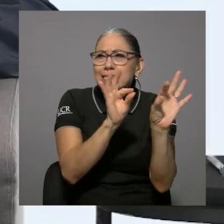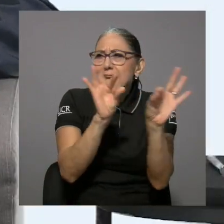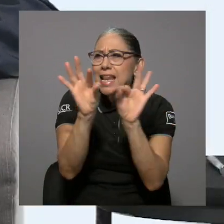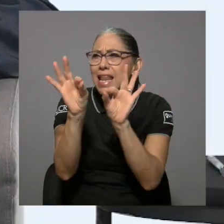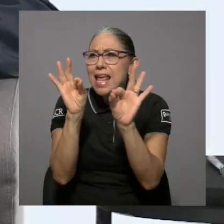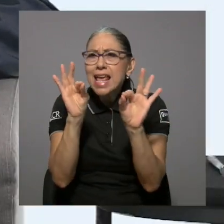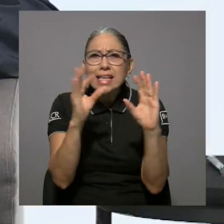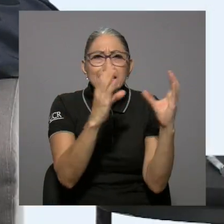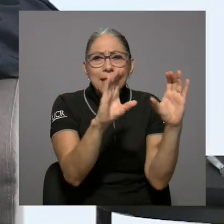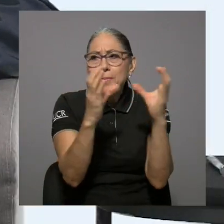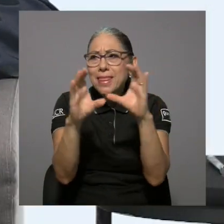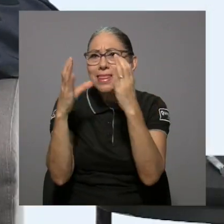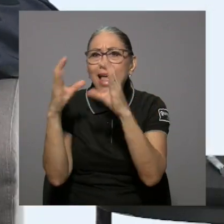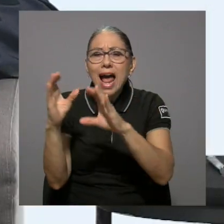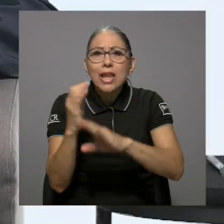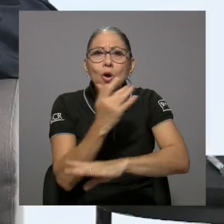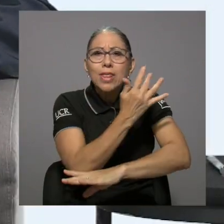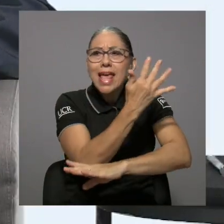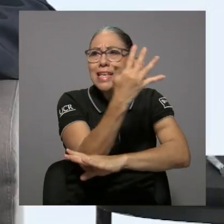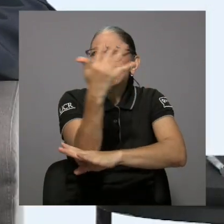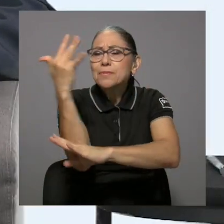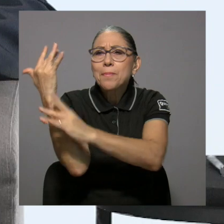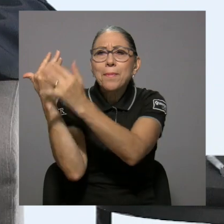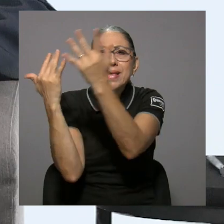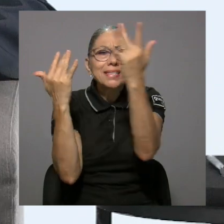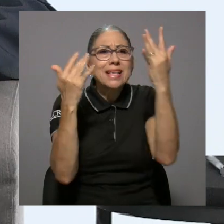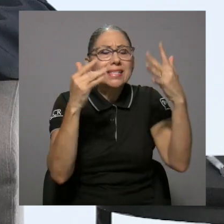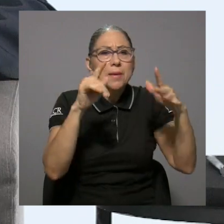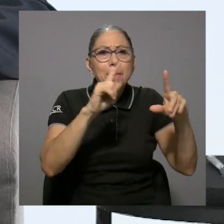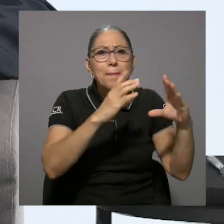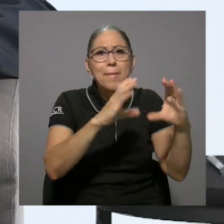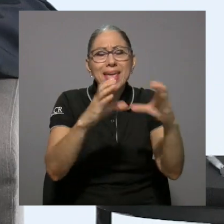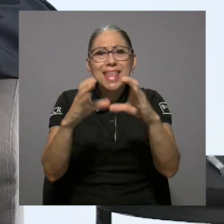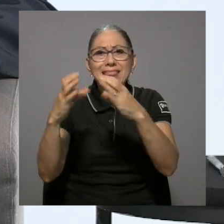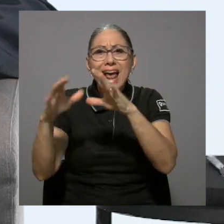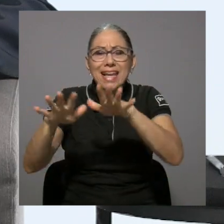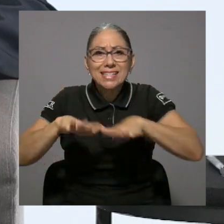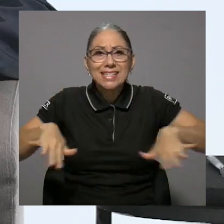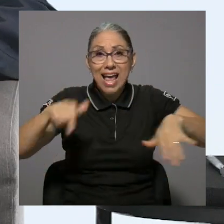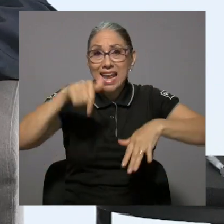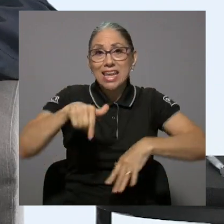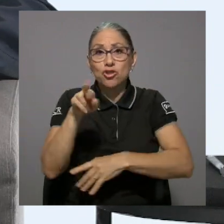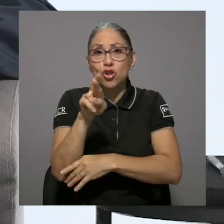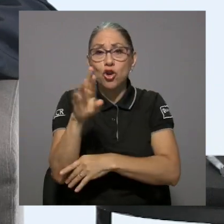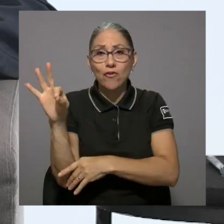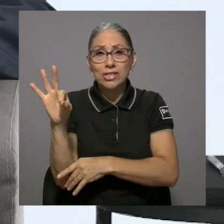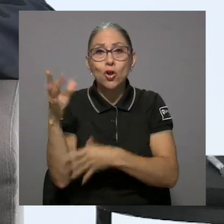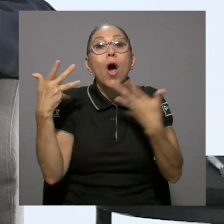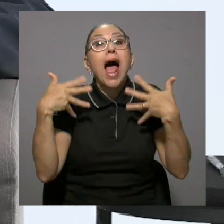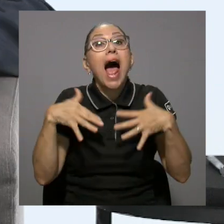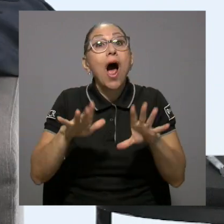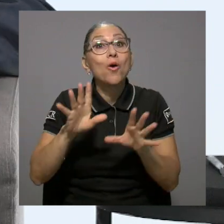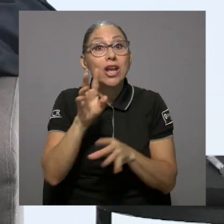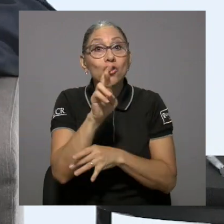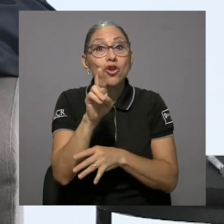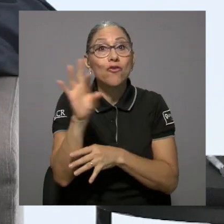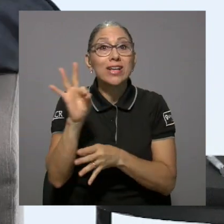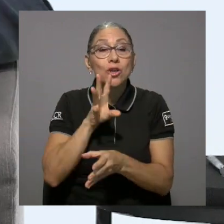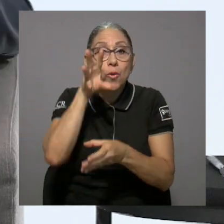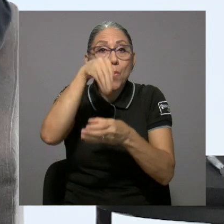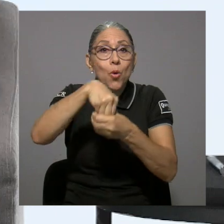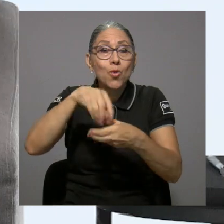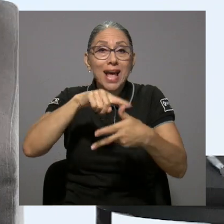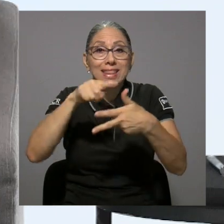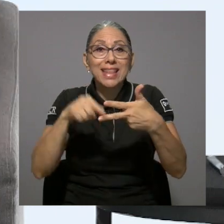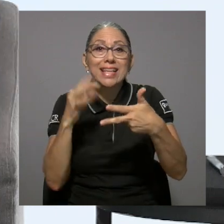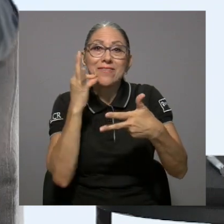especies vegetales en Rodrigo Facio? Aunque Rodrigo Facio involucra 3 fincas, como le llamamos